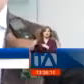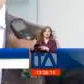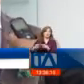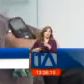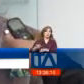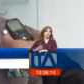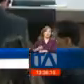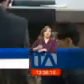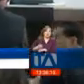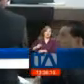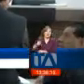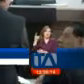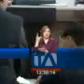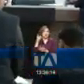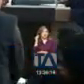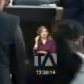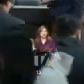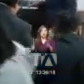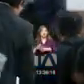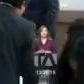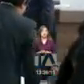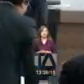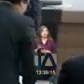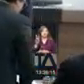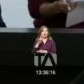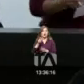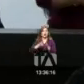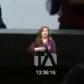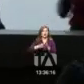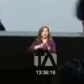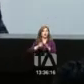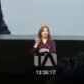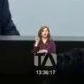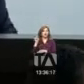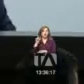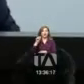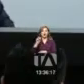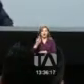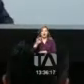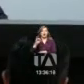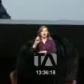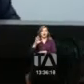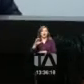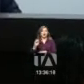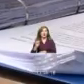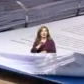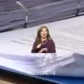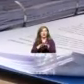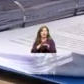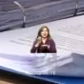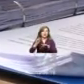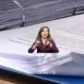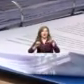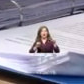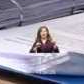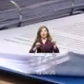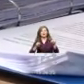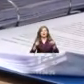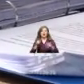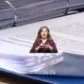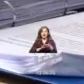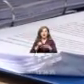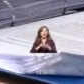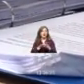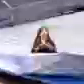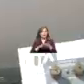esas autorizaciones. El viernes el juez de garantías penales, Julio Arrieta, deberá pronunciarse respecto a la validez de lo actuado. Cabe